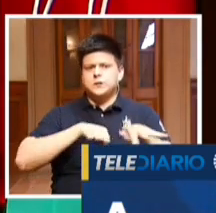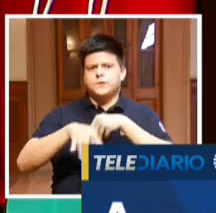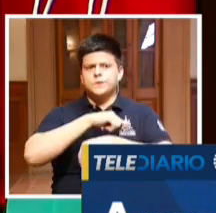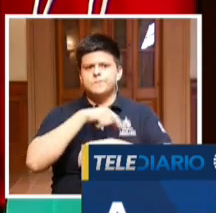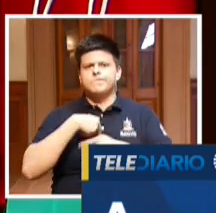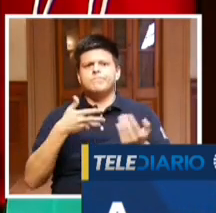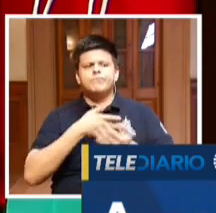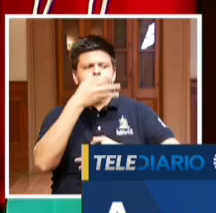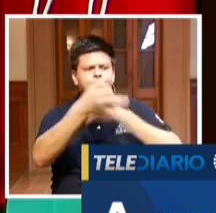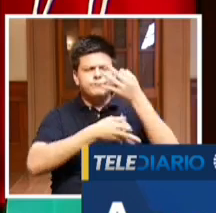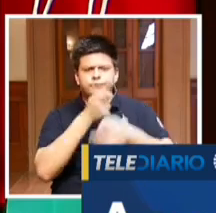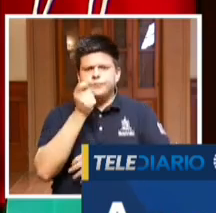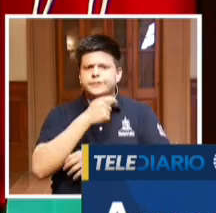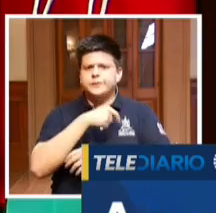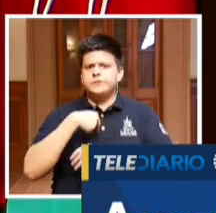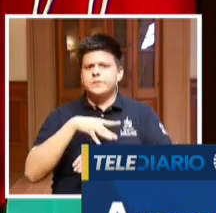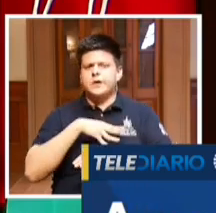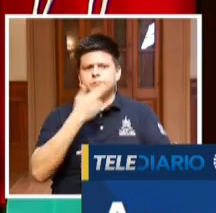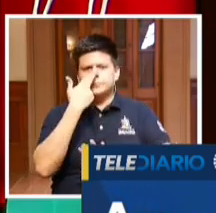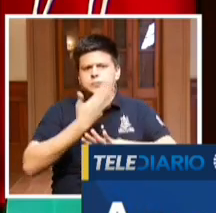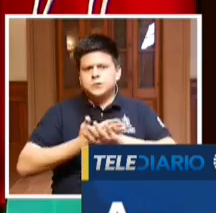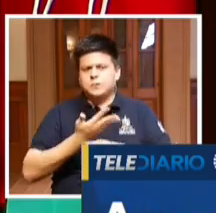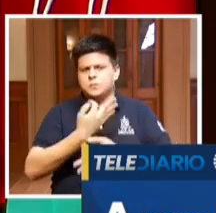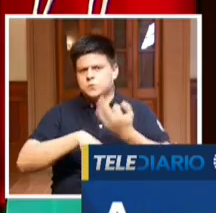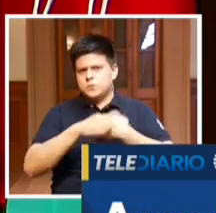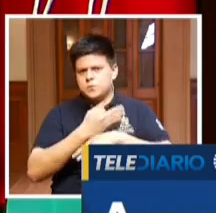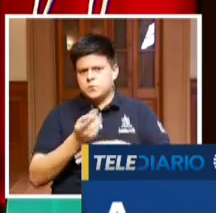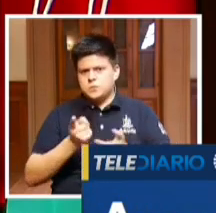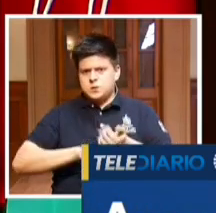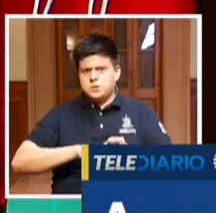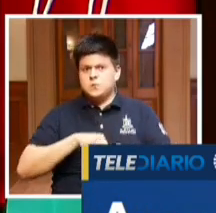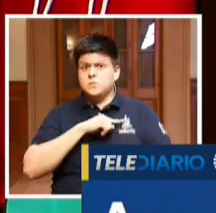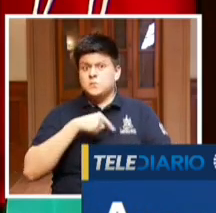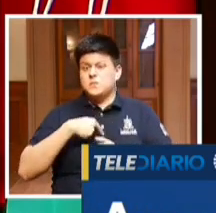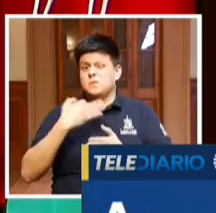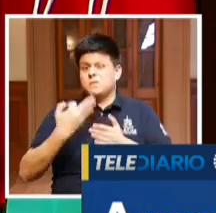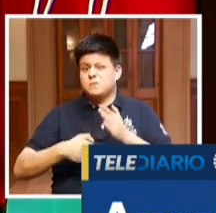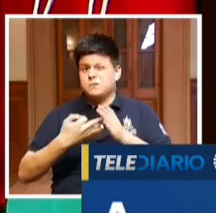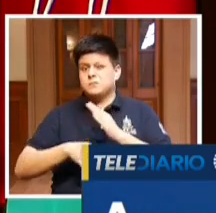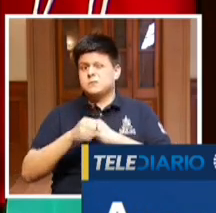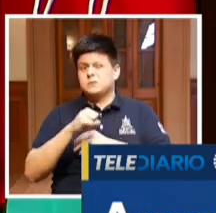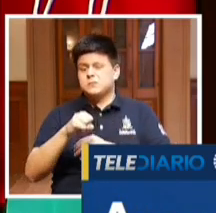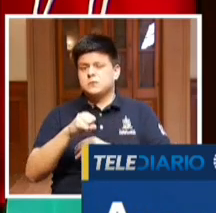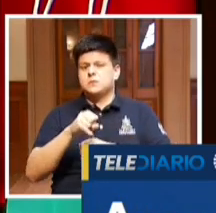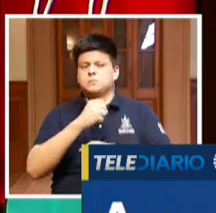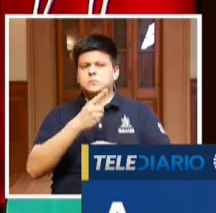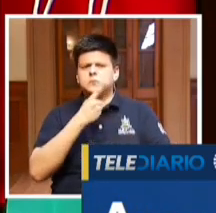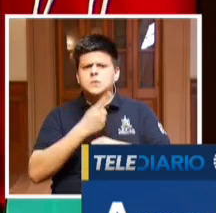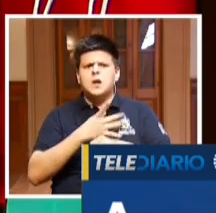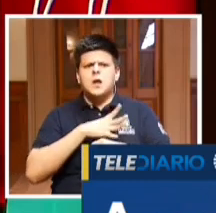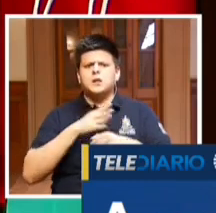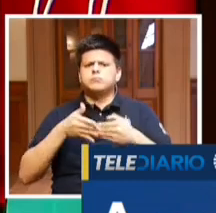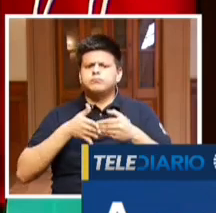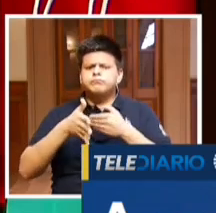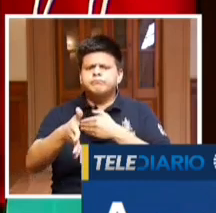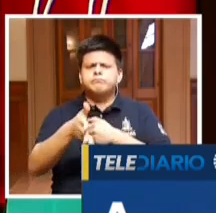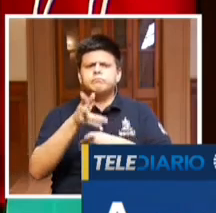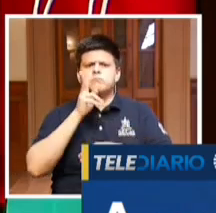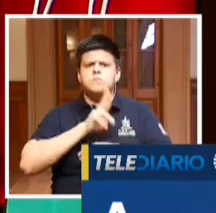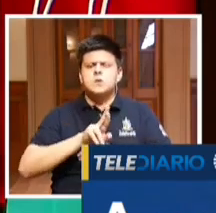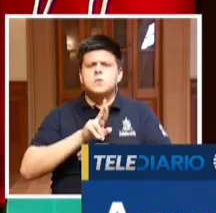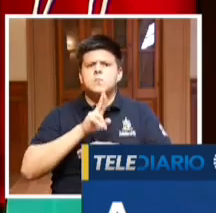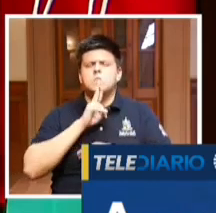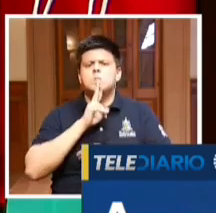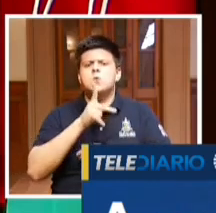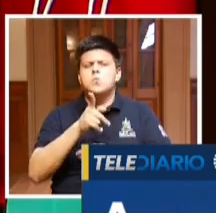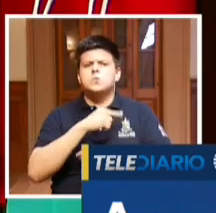Quiere decir que estamos actuando con responsabilidad. Todavía nos falta y tenemos muchas oportunidades de hacer mejor las cosas, pero